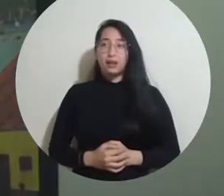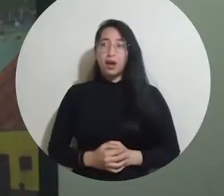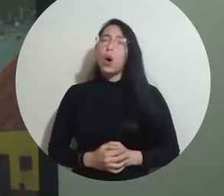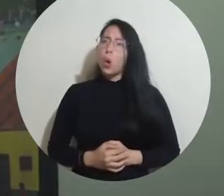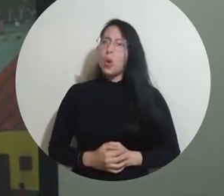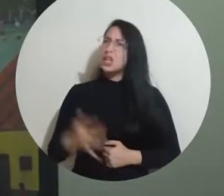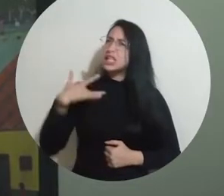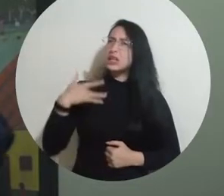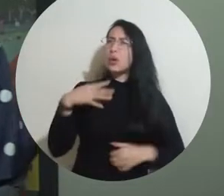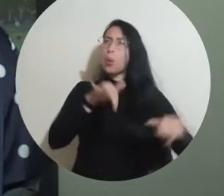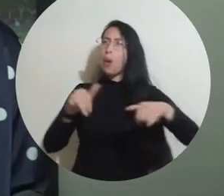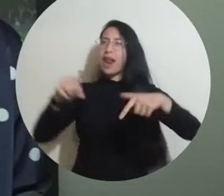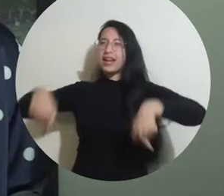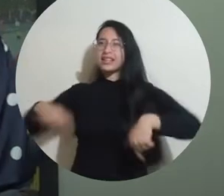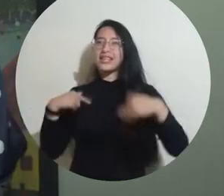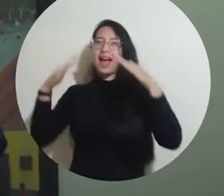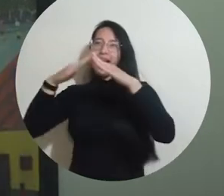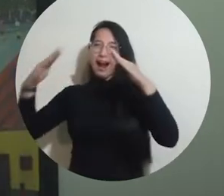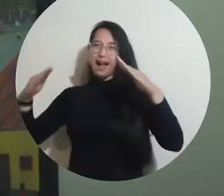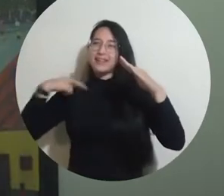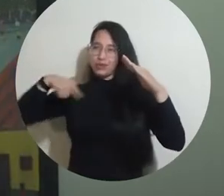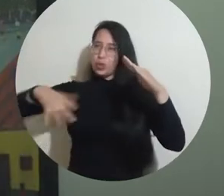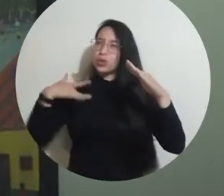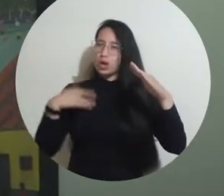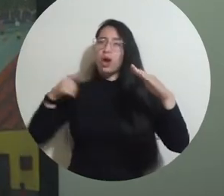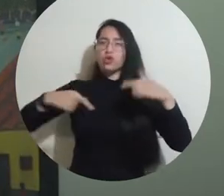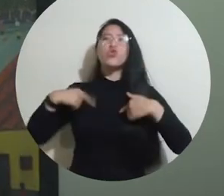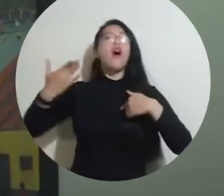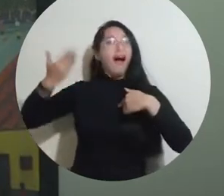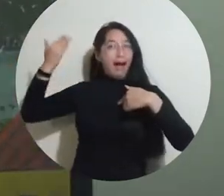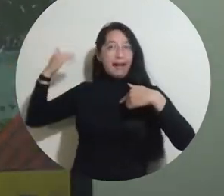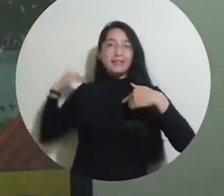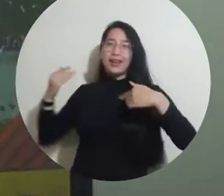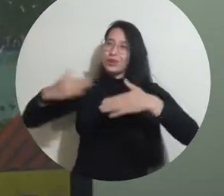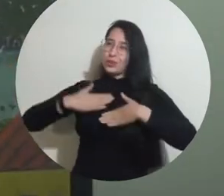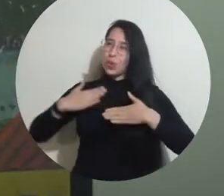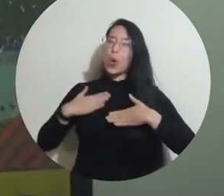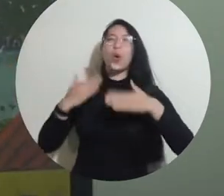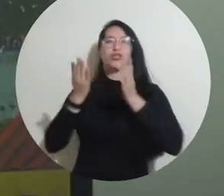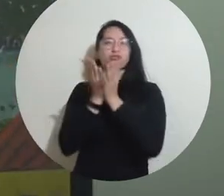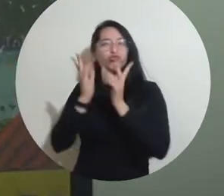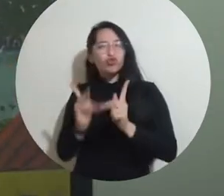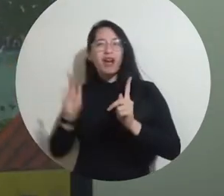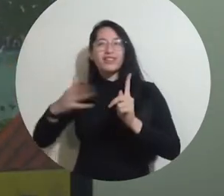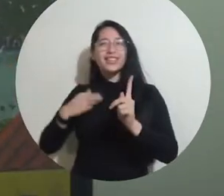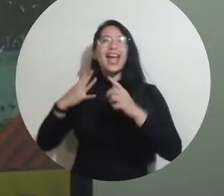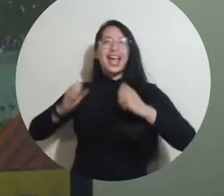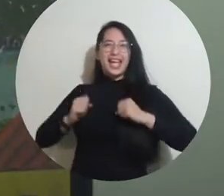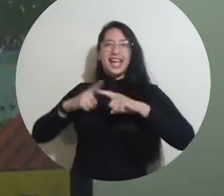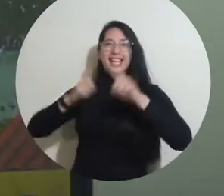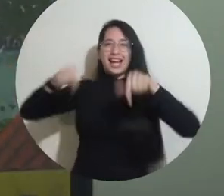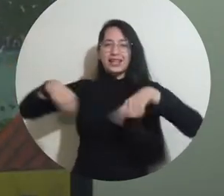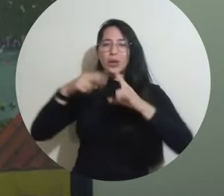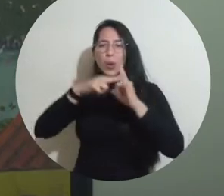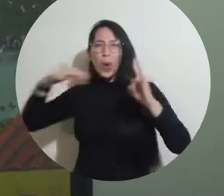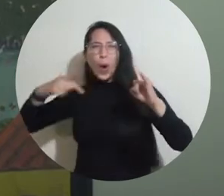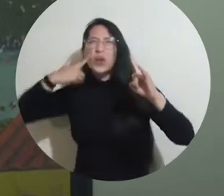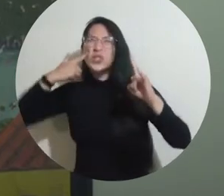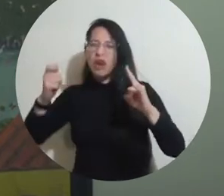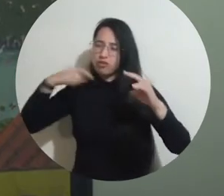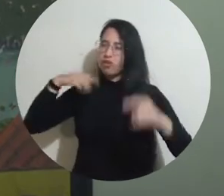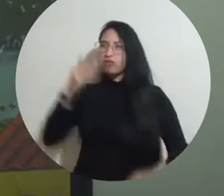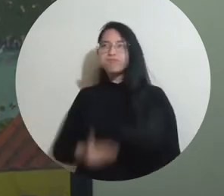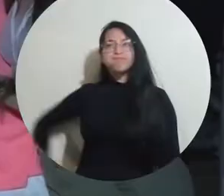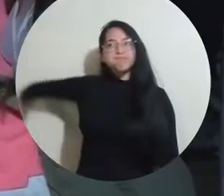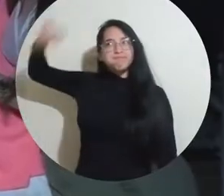yo me siento aquí como en el patio de mi casa porque crecí aquí mis mejores años de la vida de uno porque realmente es cuando uno crece